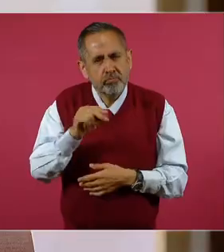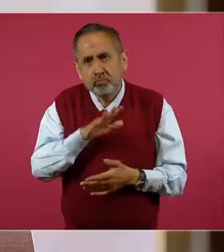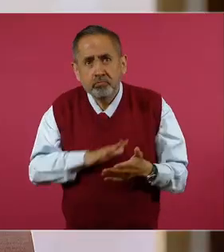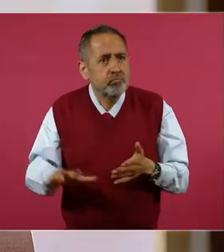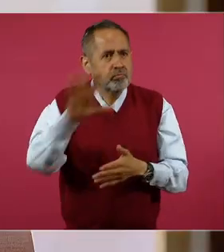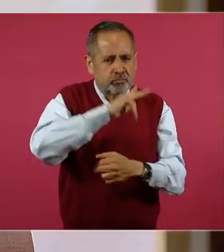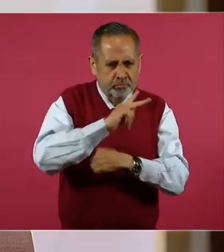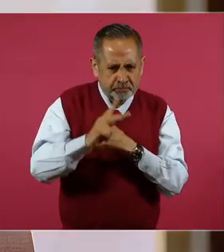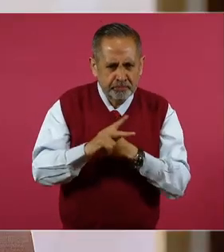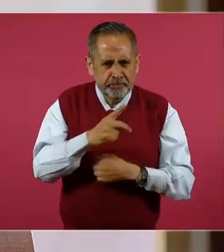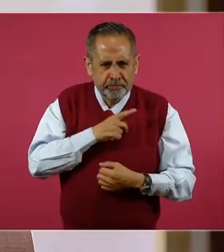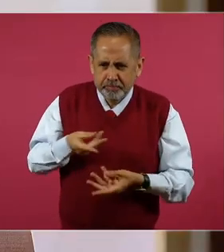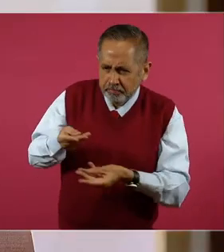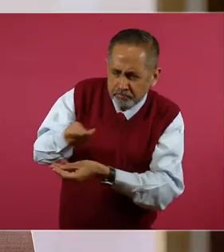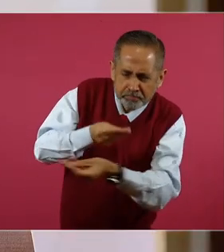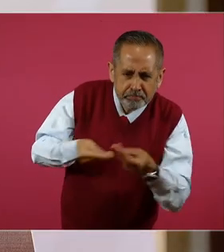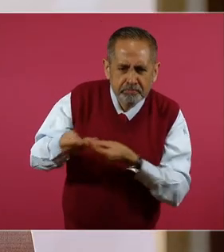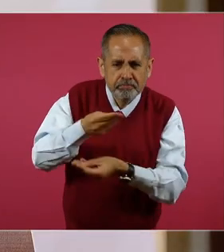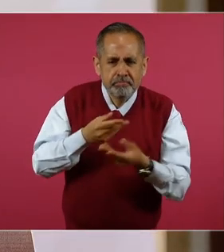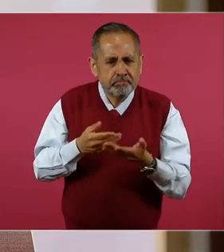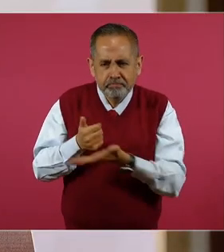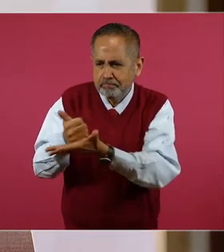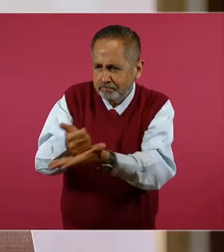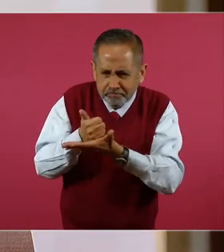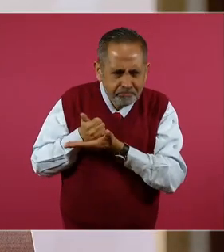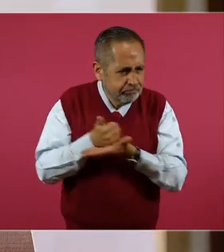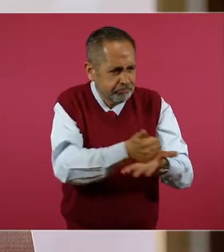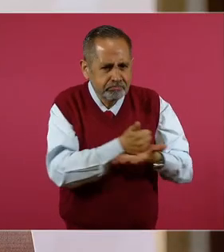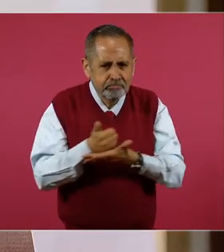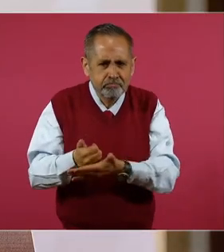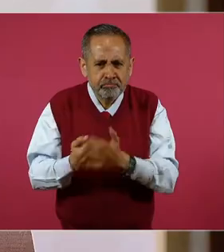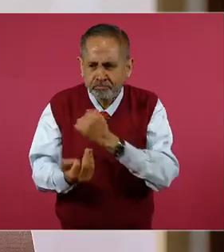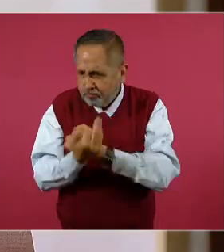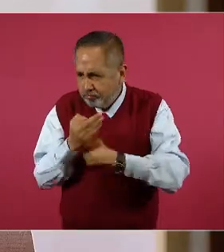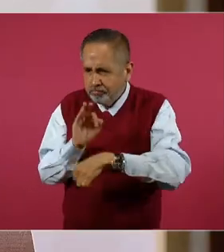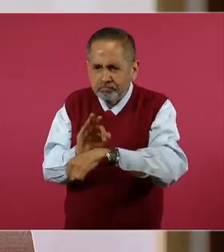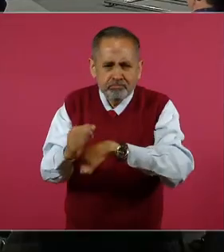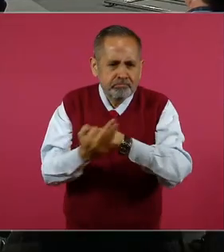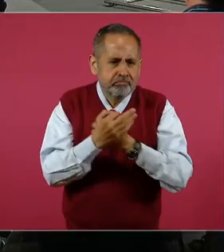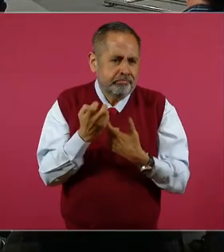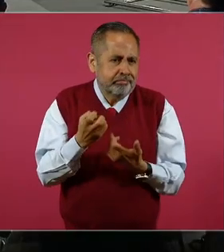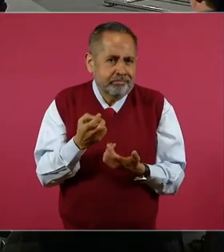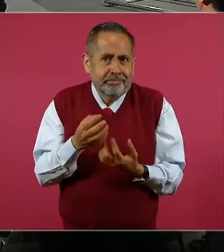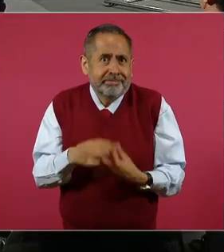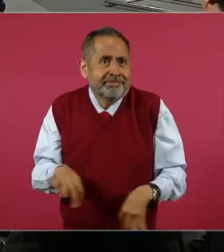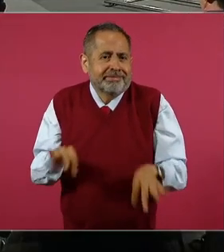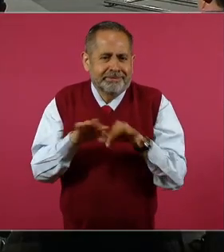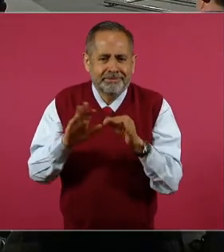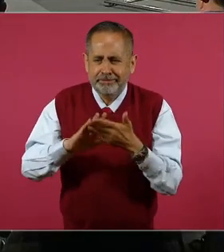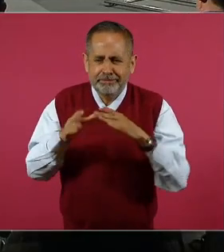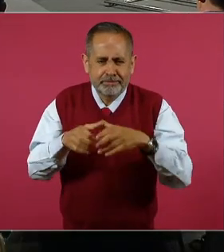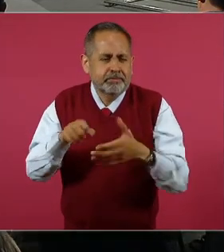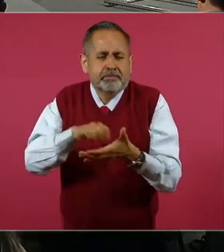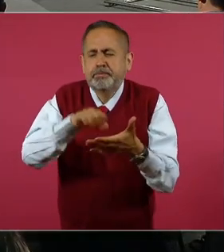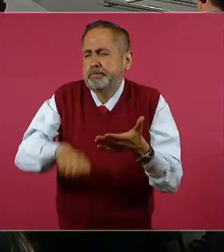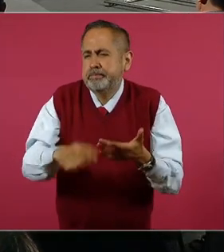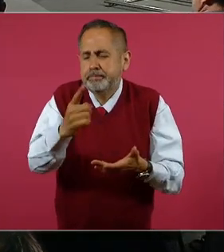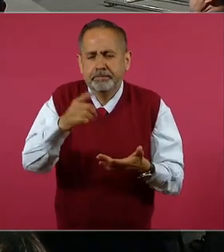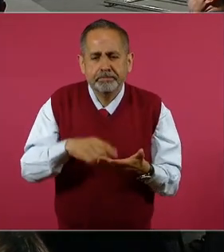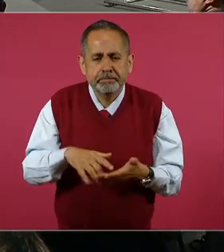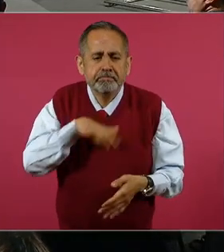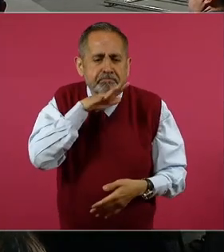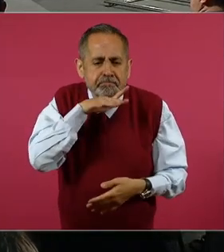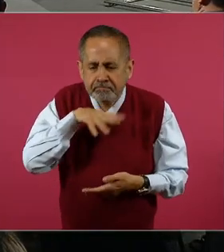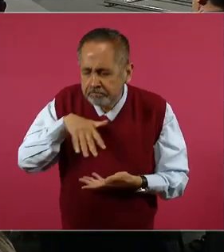del país, pensando en que podemos hacer mucho por nuestra comunidad, empezando por algo tan sencillo como podría ser recoger